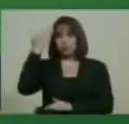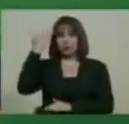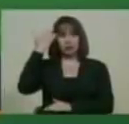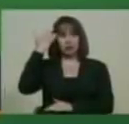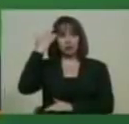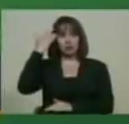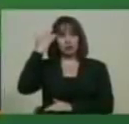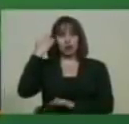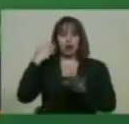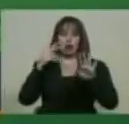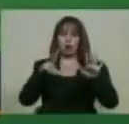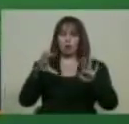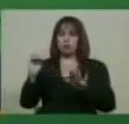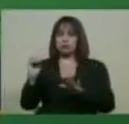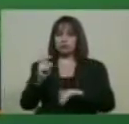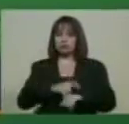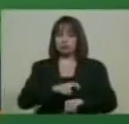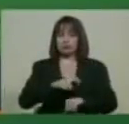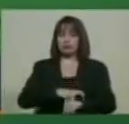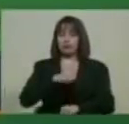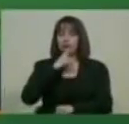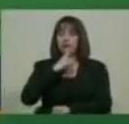Los 80 fue una etapa muy dura,